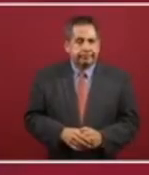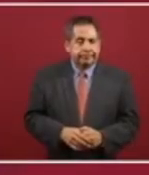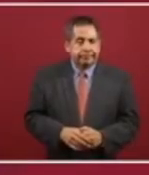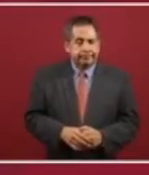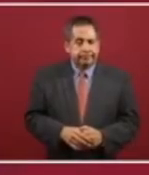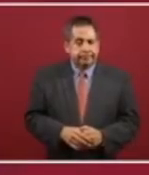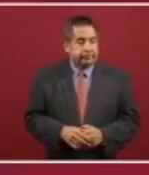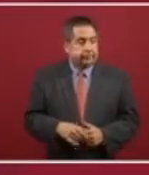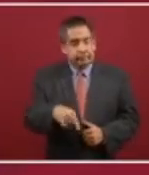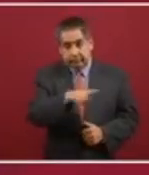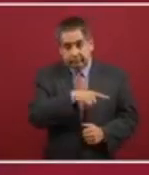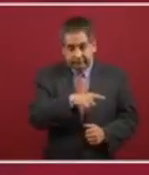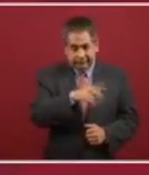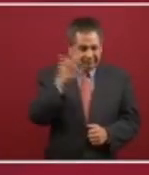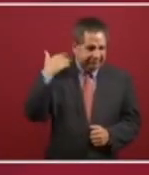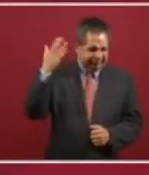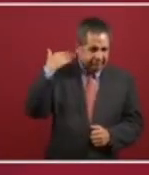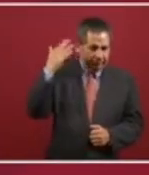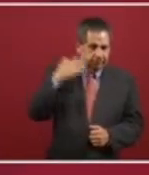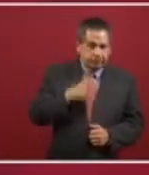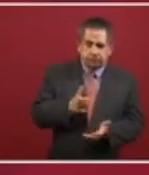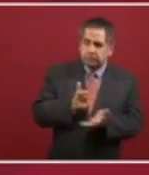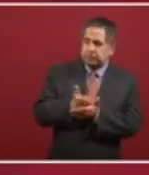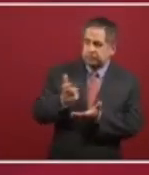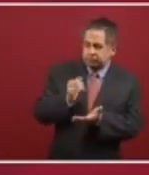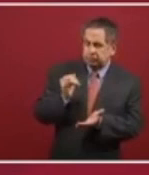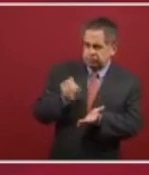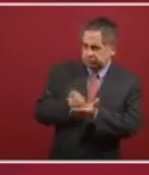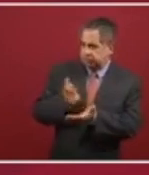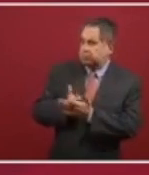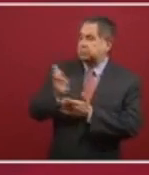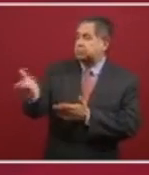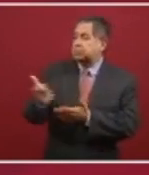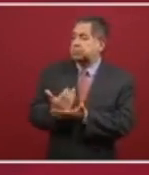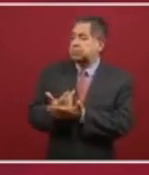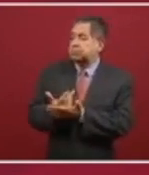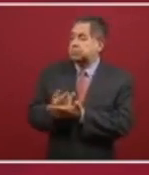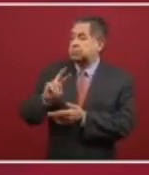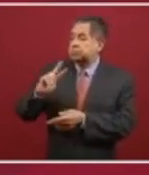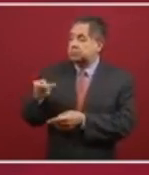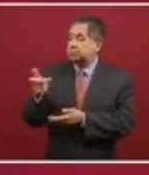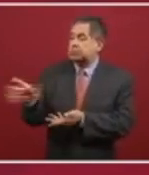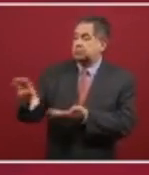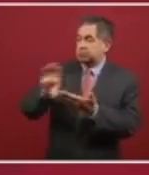Y cuando pagaban, se los devolvían.